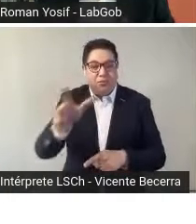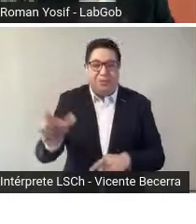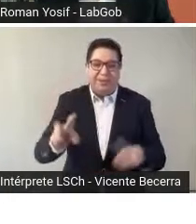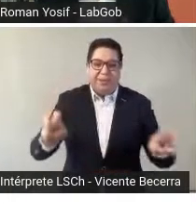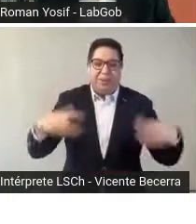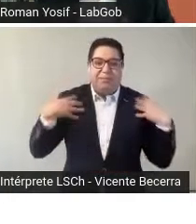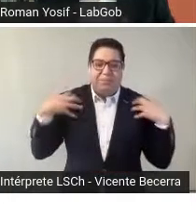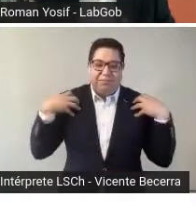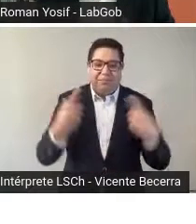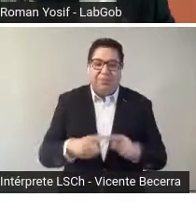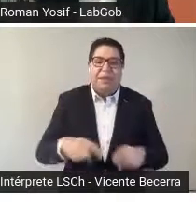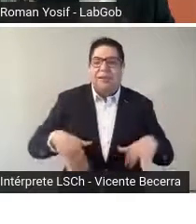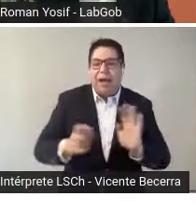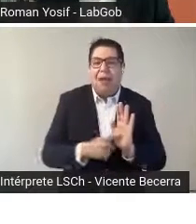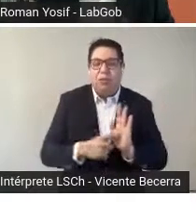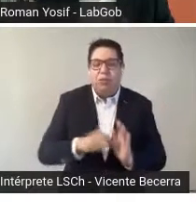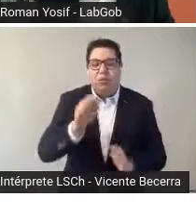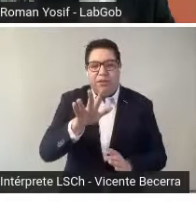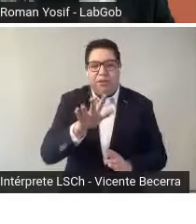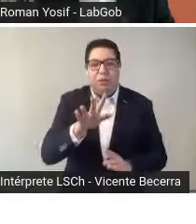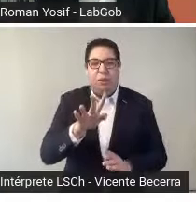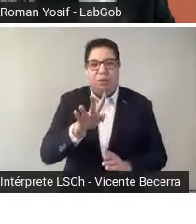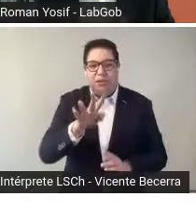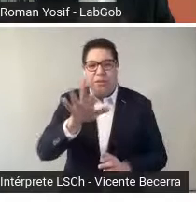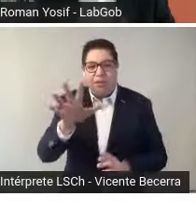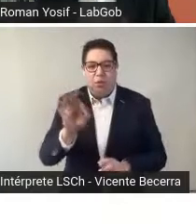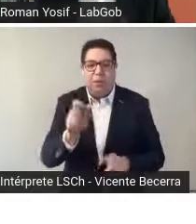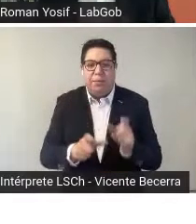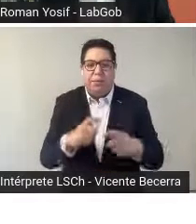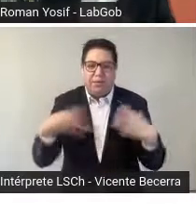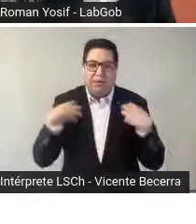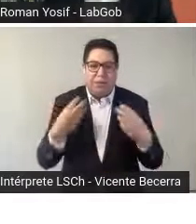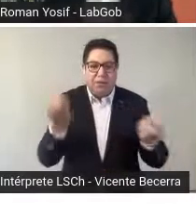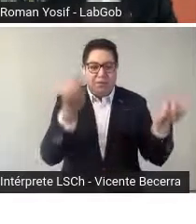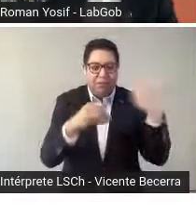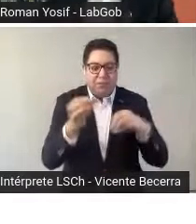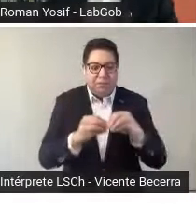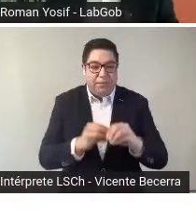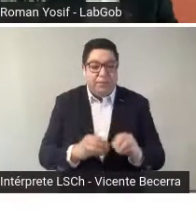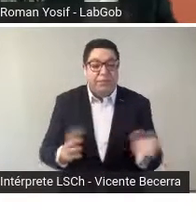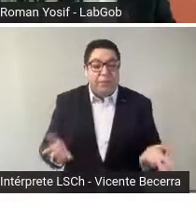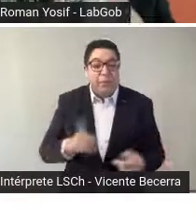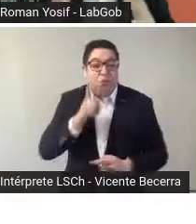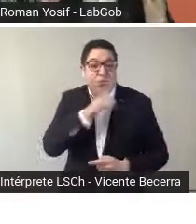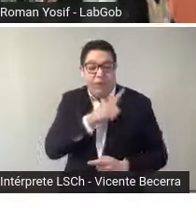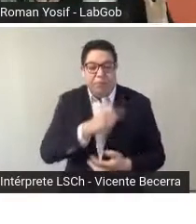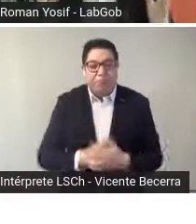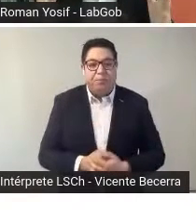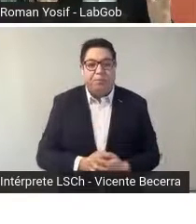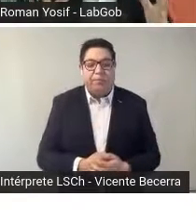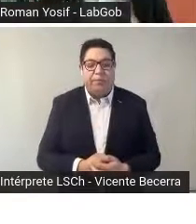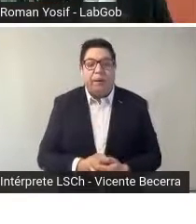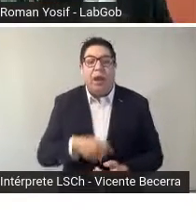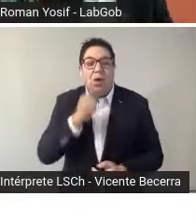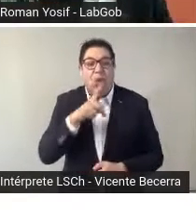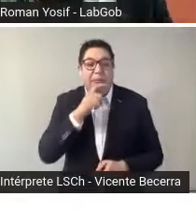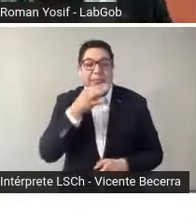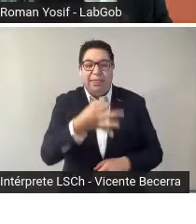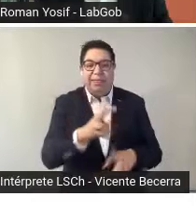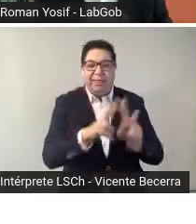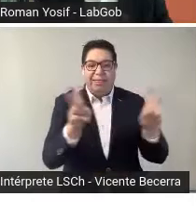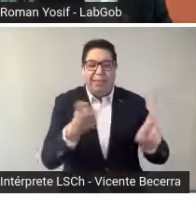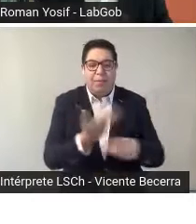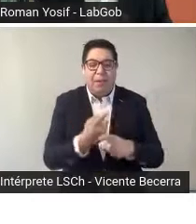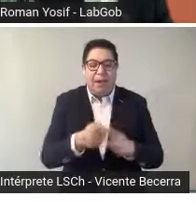que lo co-crearon más de 450 personas. Y cerrar diciendo que en esa línea la innovación